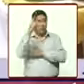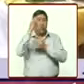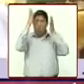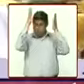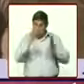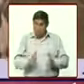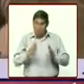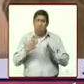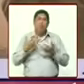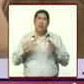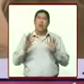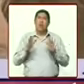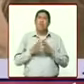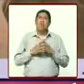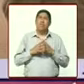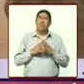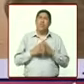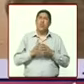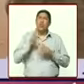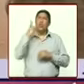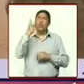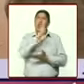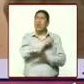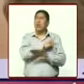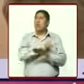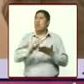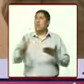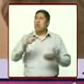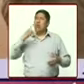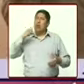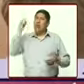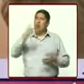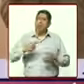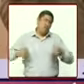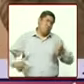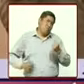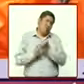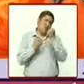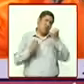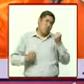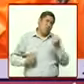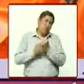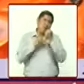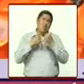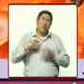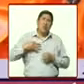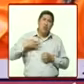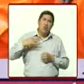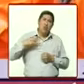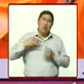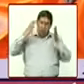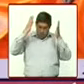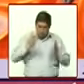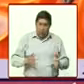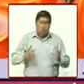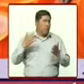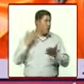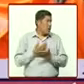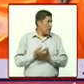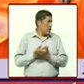bolivianos. Hace una semana que se ha instruido el refuerzo en la cantidad de bomberos. Han